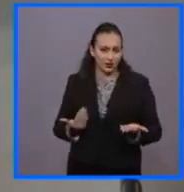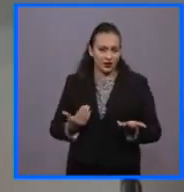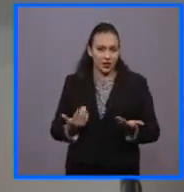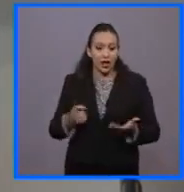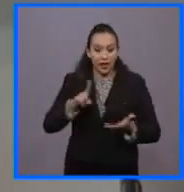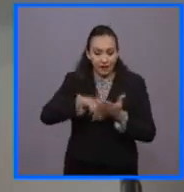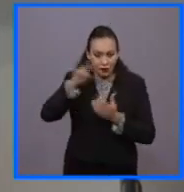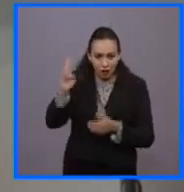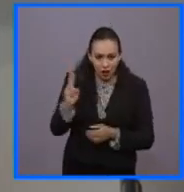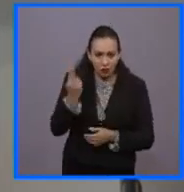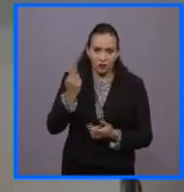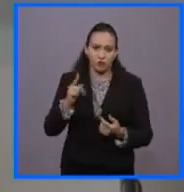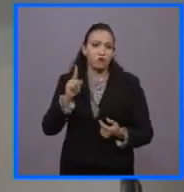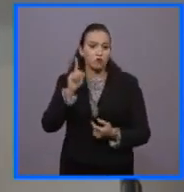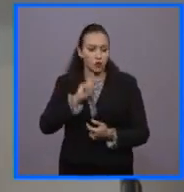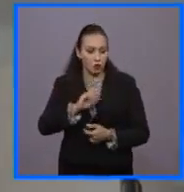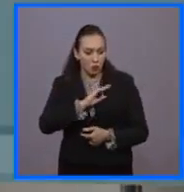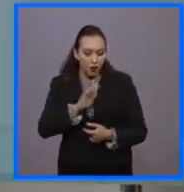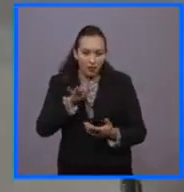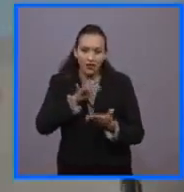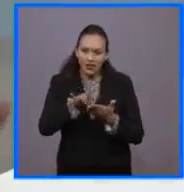donde debería darse estos apoyos.